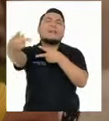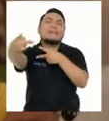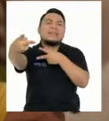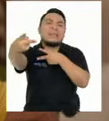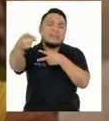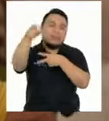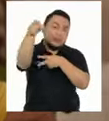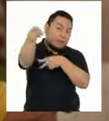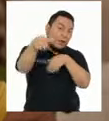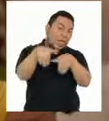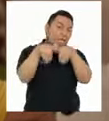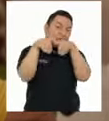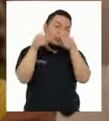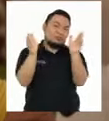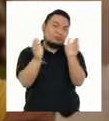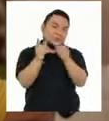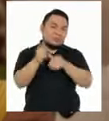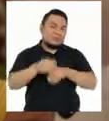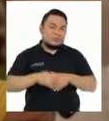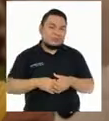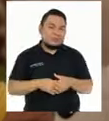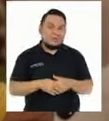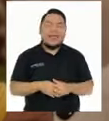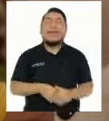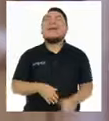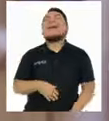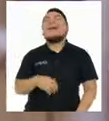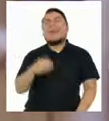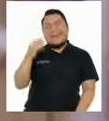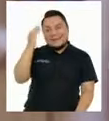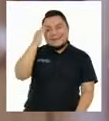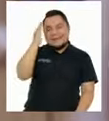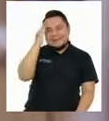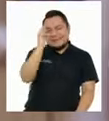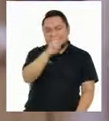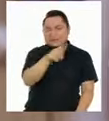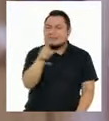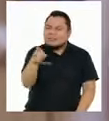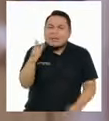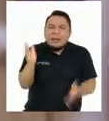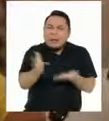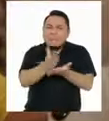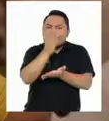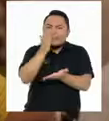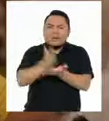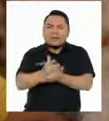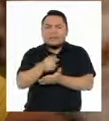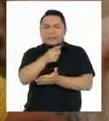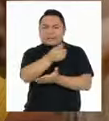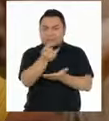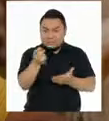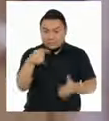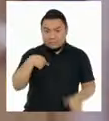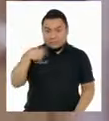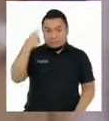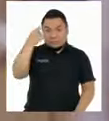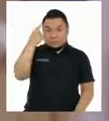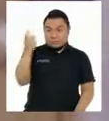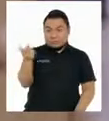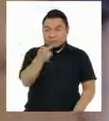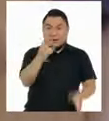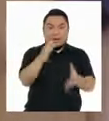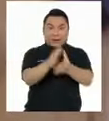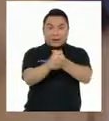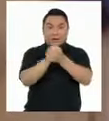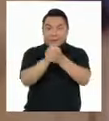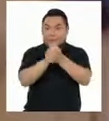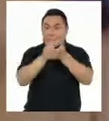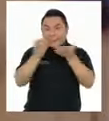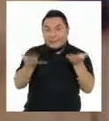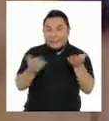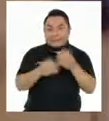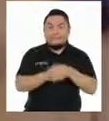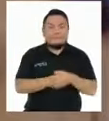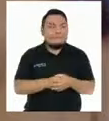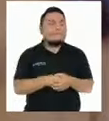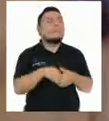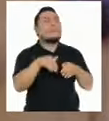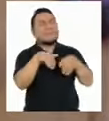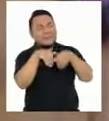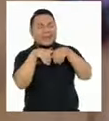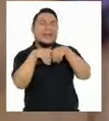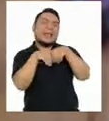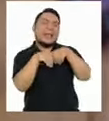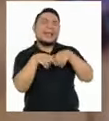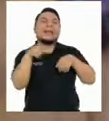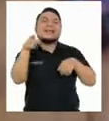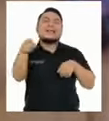acordé. Pero, ¿cuál es el problema con Chasqui? Yo pensé que eran amigos. ¡Ay! El problema es que